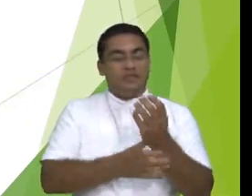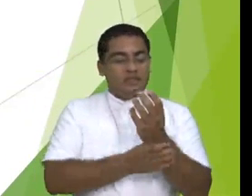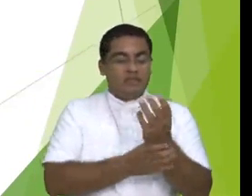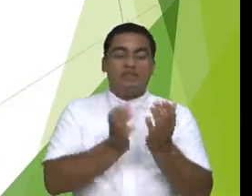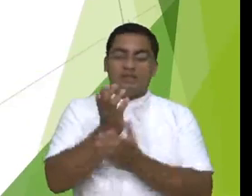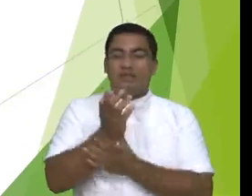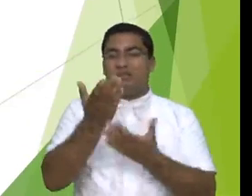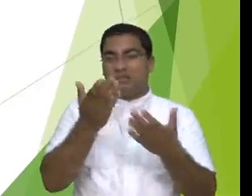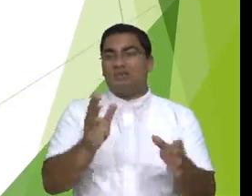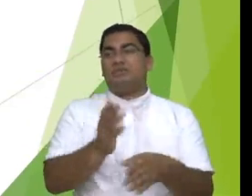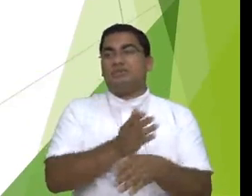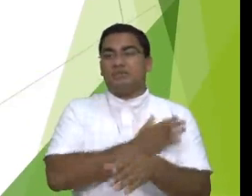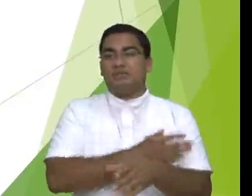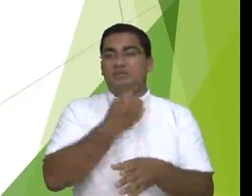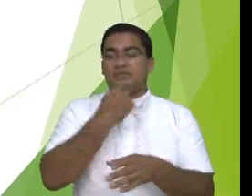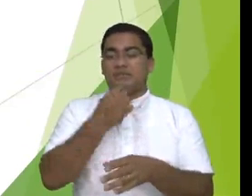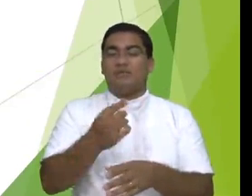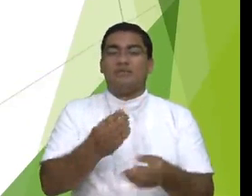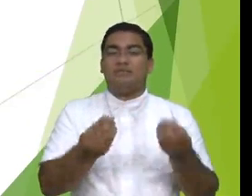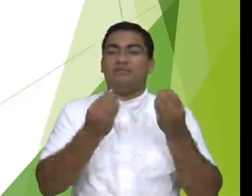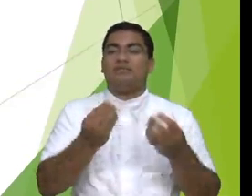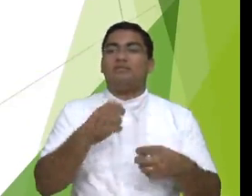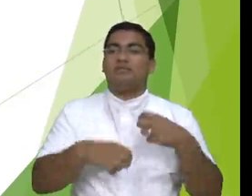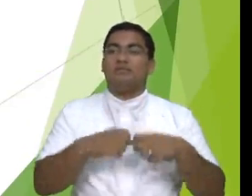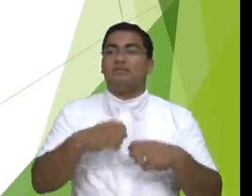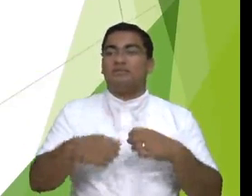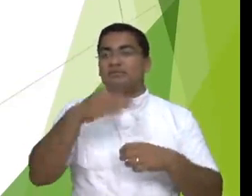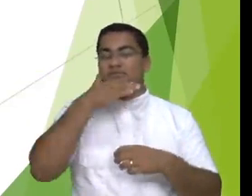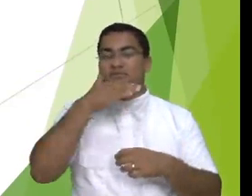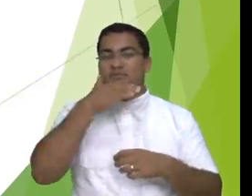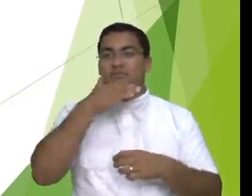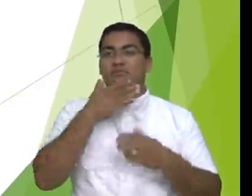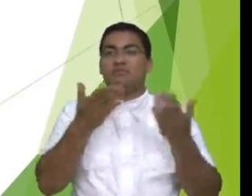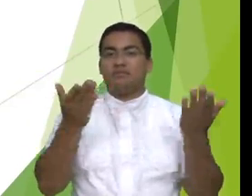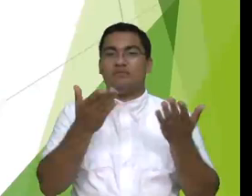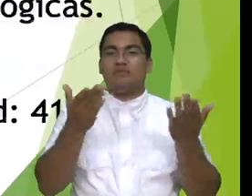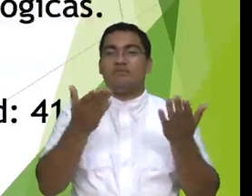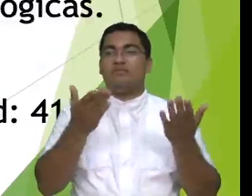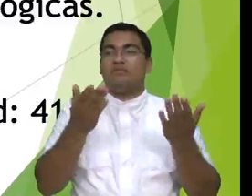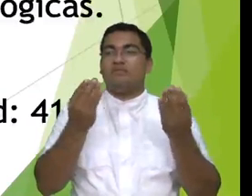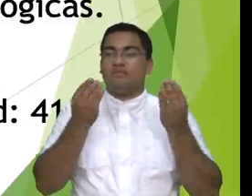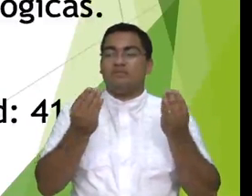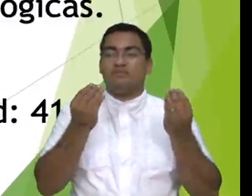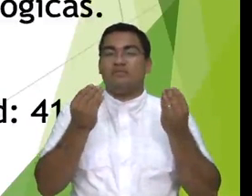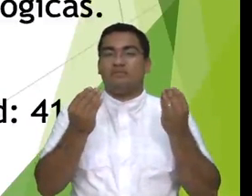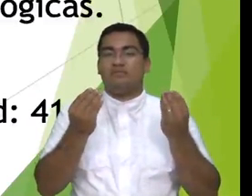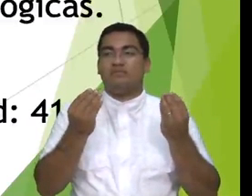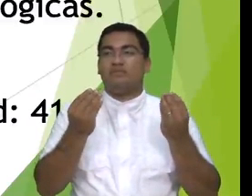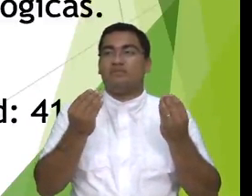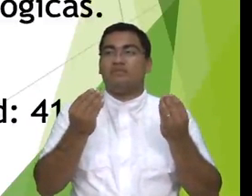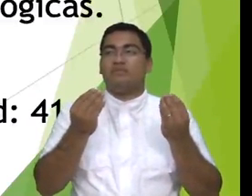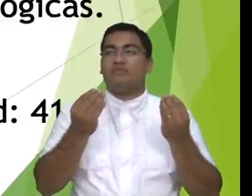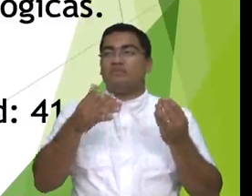vimos, entonces tempranamente tienen graves dificultades para deambular y tienen destruidas muchas veces